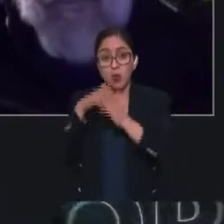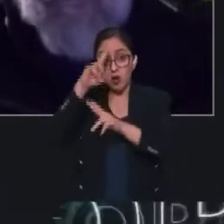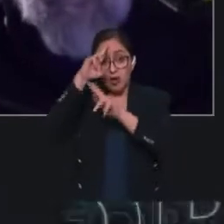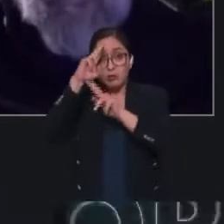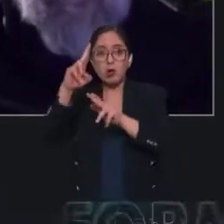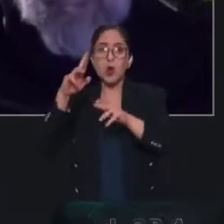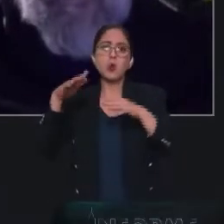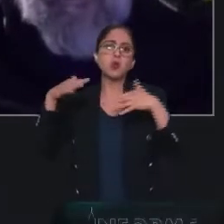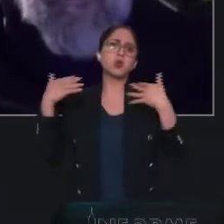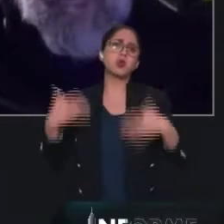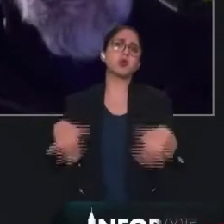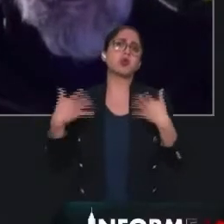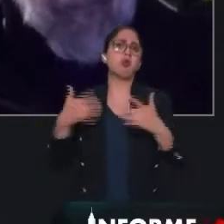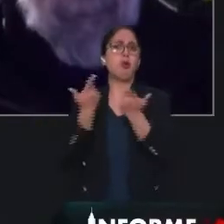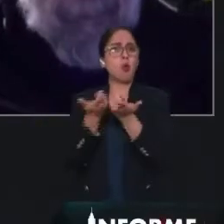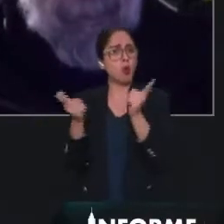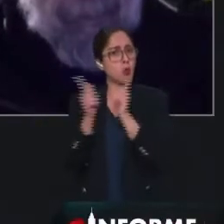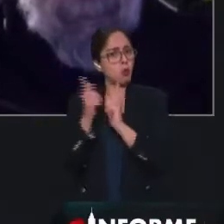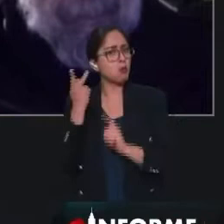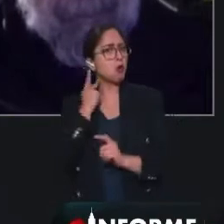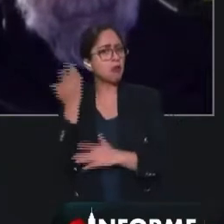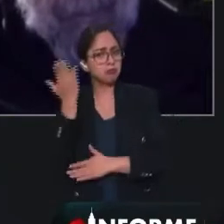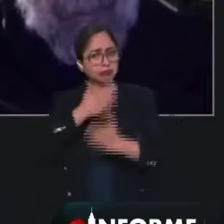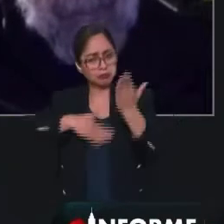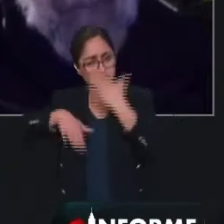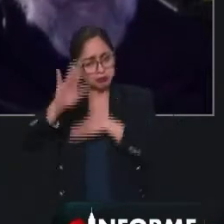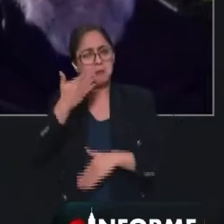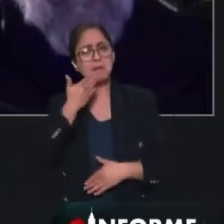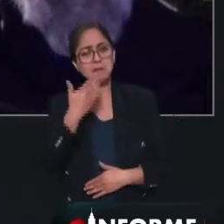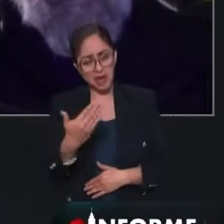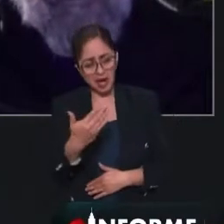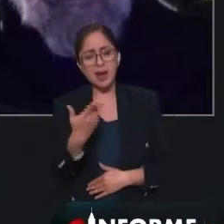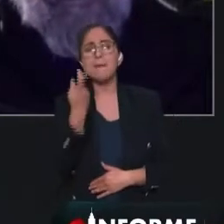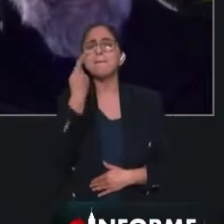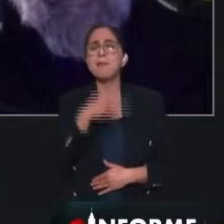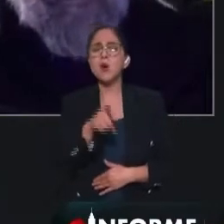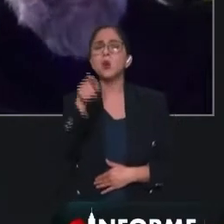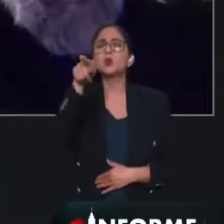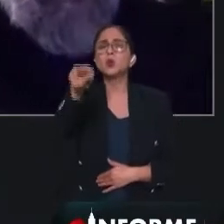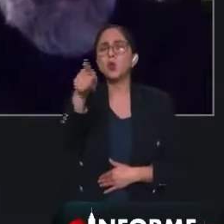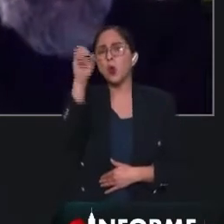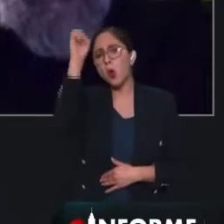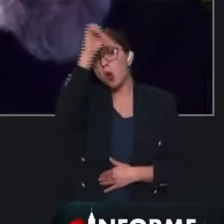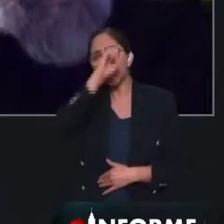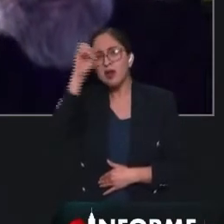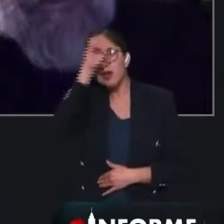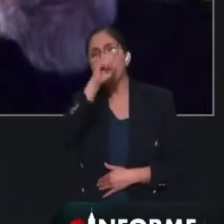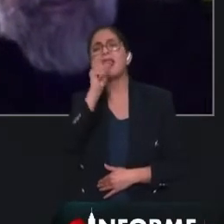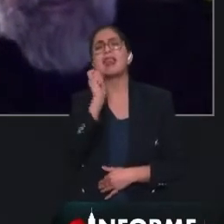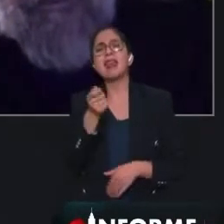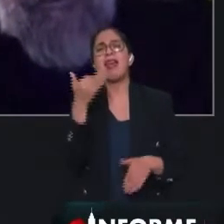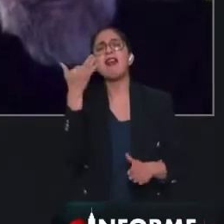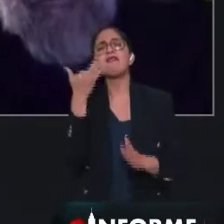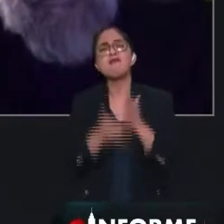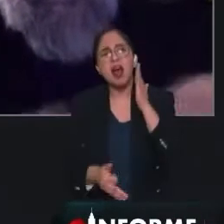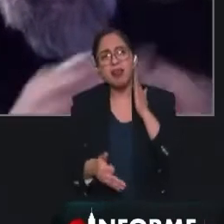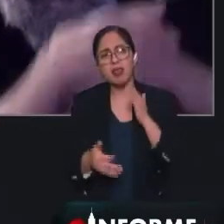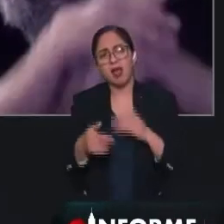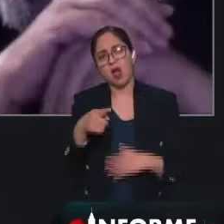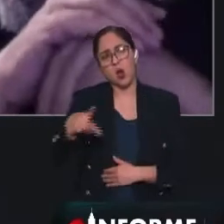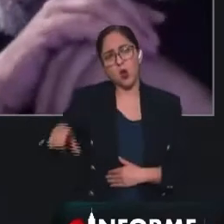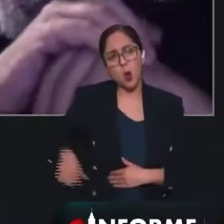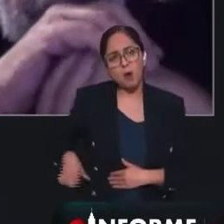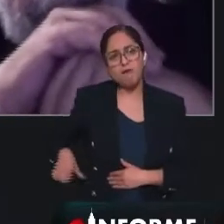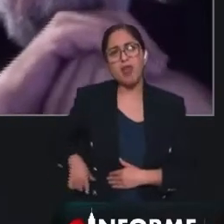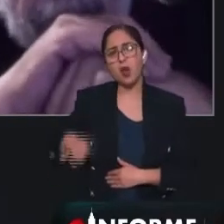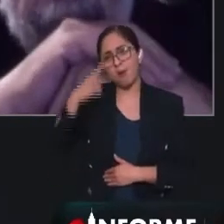¿tú qué rezagos ves o qué brecha todavía tiene mucho trayecto por caminar la actual administración? El gobierno, no